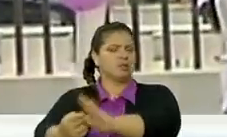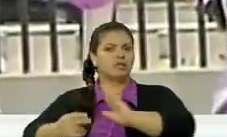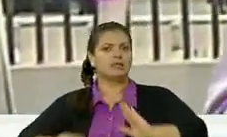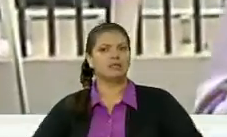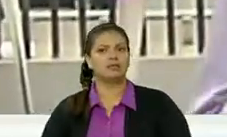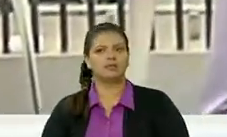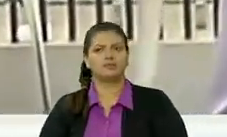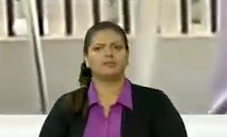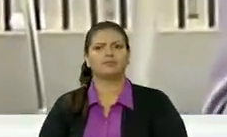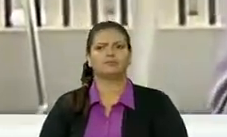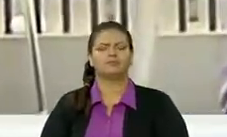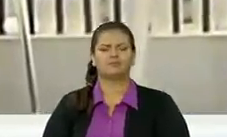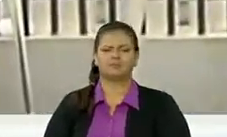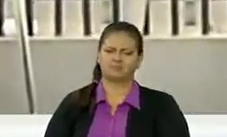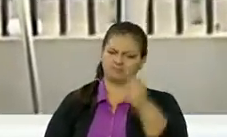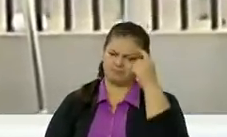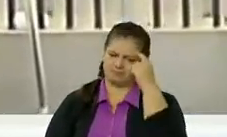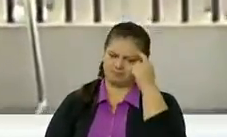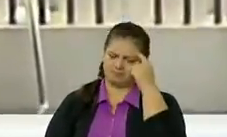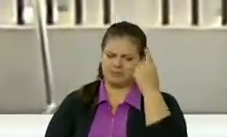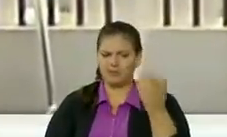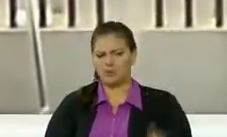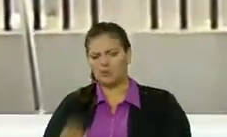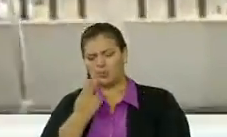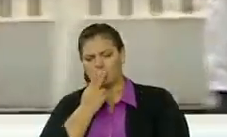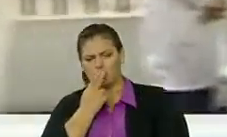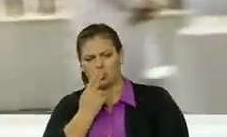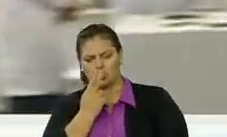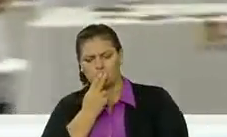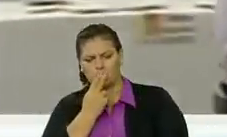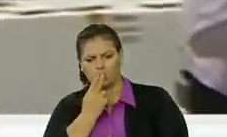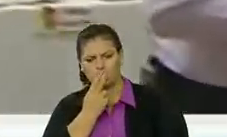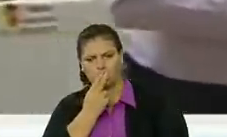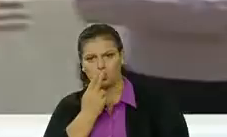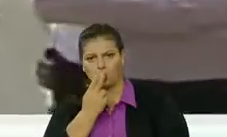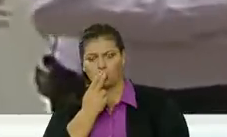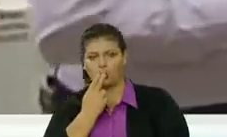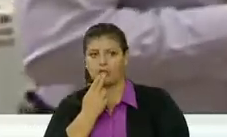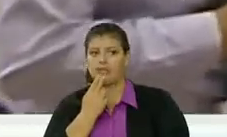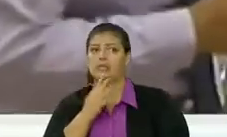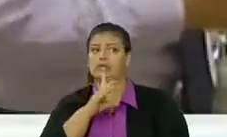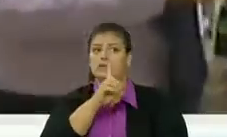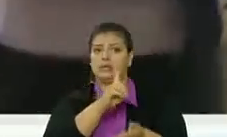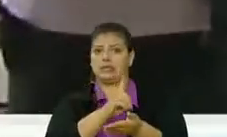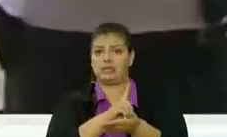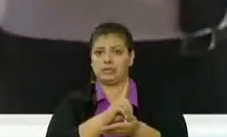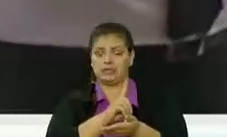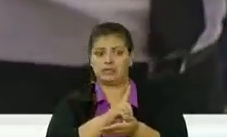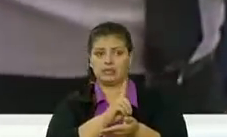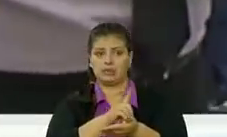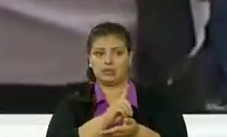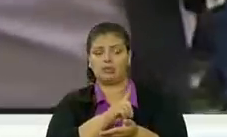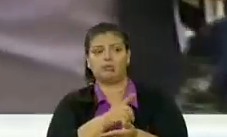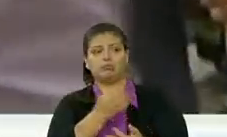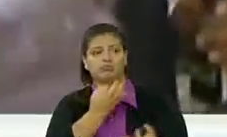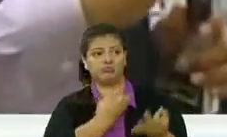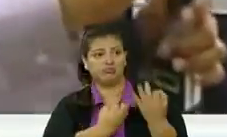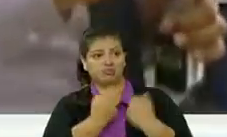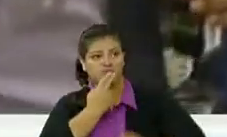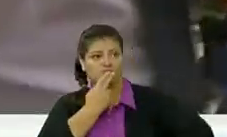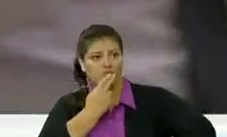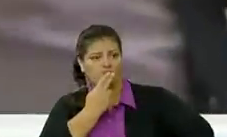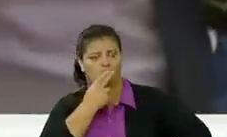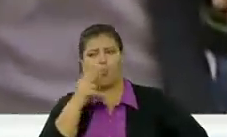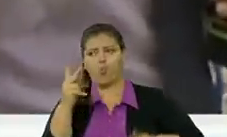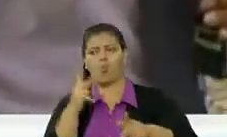en casa cigarrillos, o familiares que ustedes tengan, aquí tenemos al cardiólogo, el neumólogo de